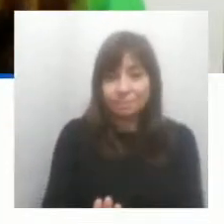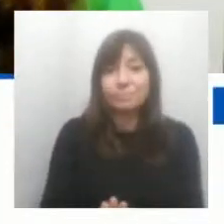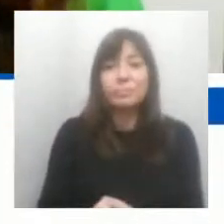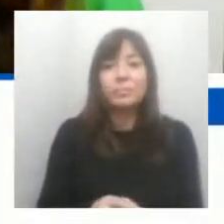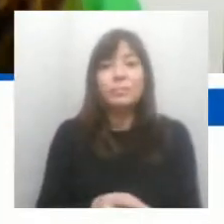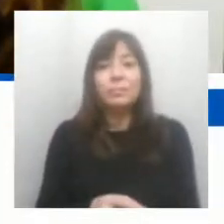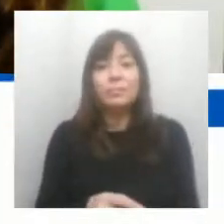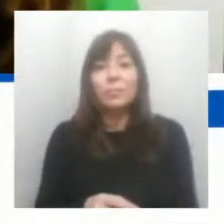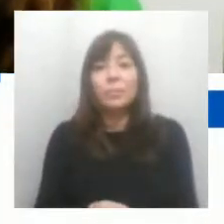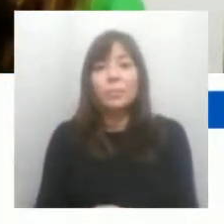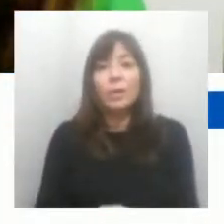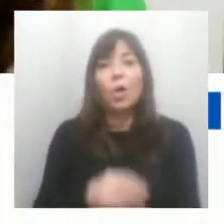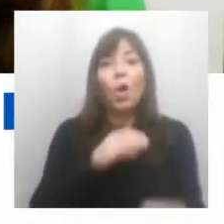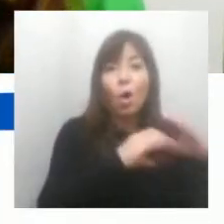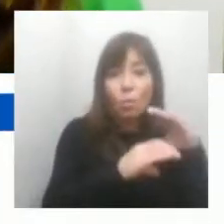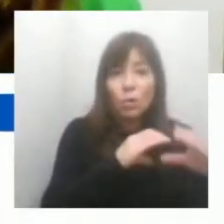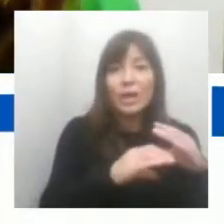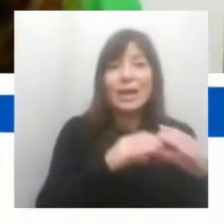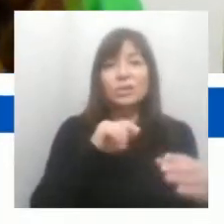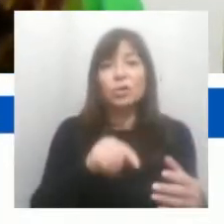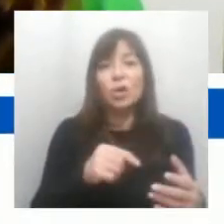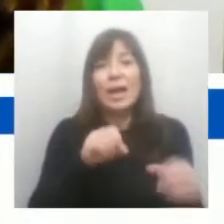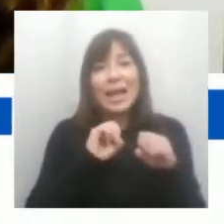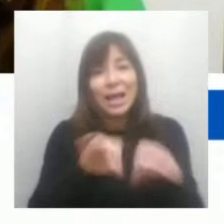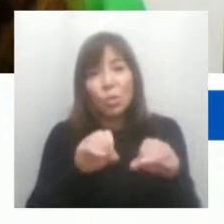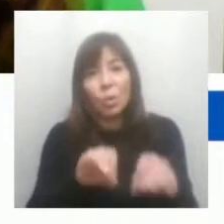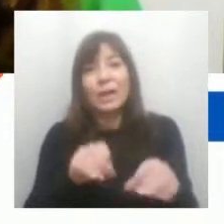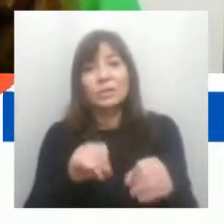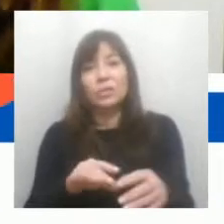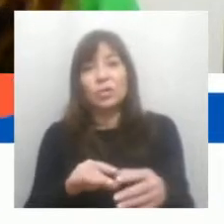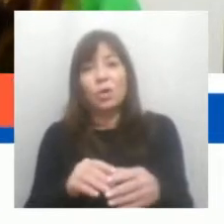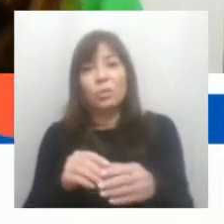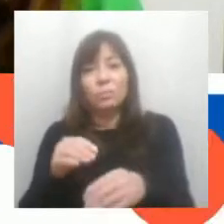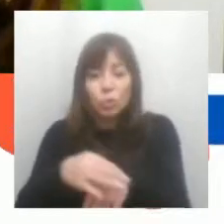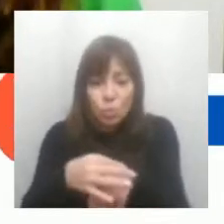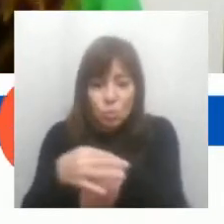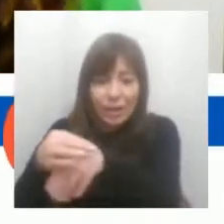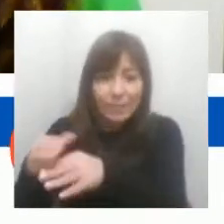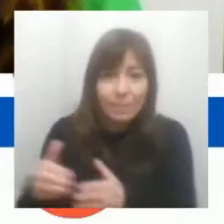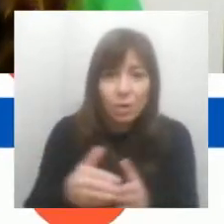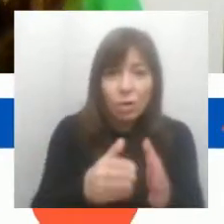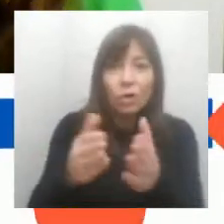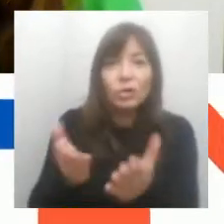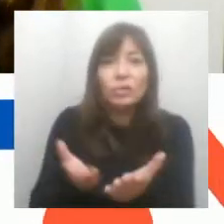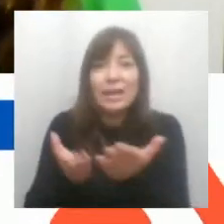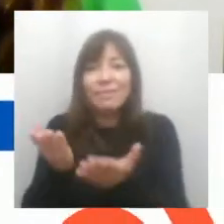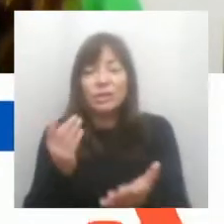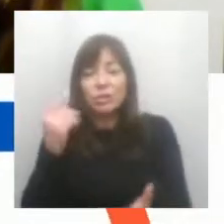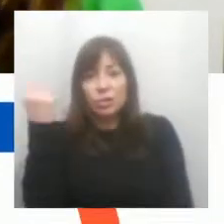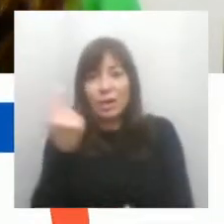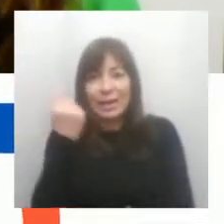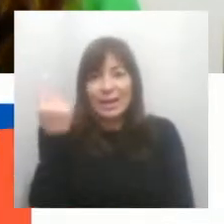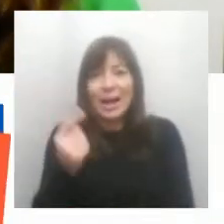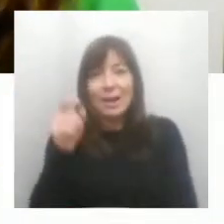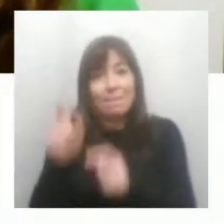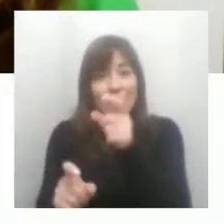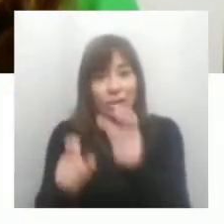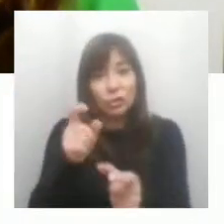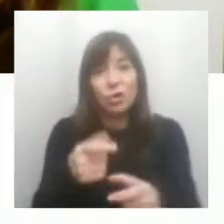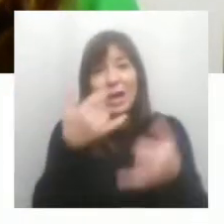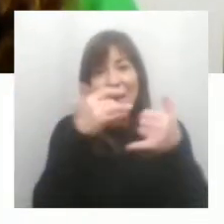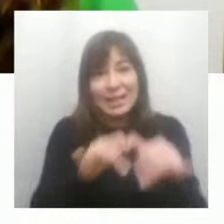a museografía, comunicaciones, educación, itinerancias, operaciones, servicios generales, personas,